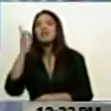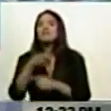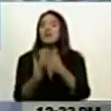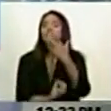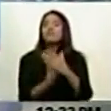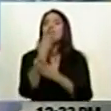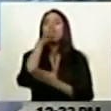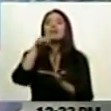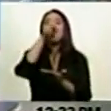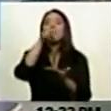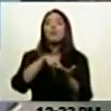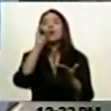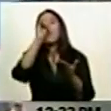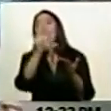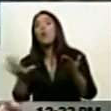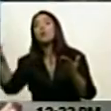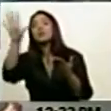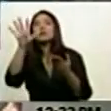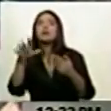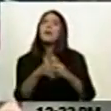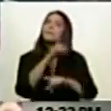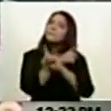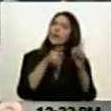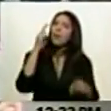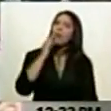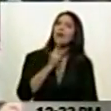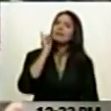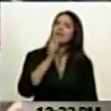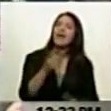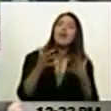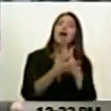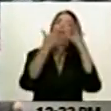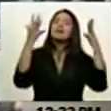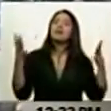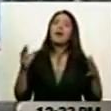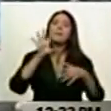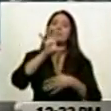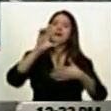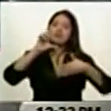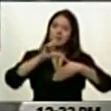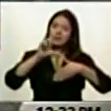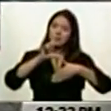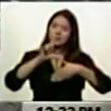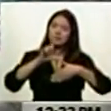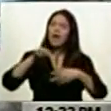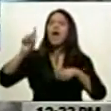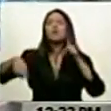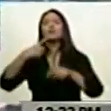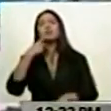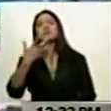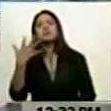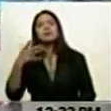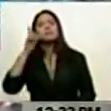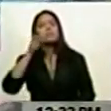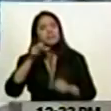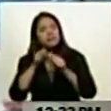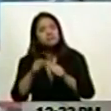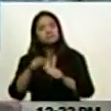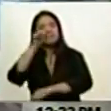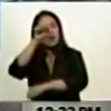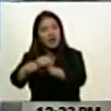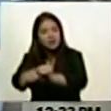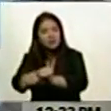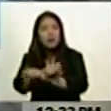la República de Oriente, otro Bolívar decía que había que crear la gran patria latinoamericana. Unos decían que había que mantener la